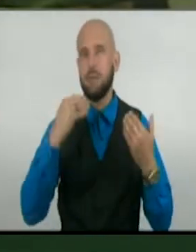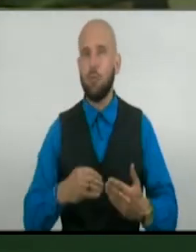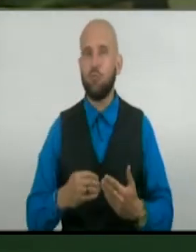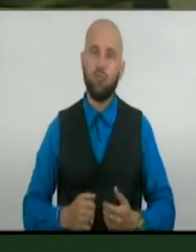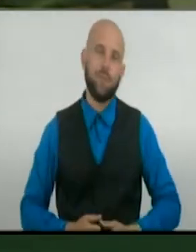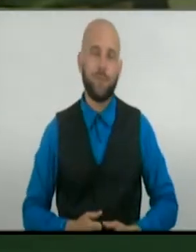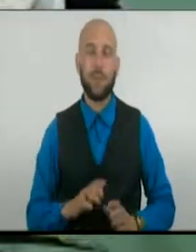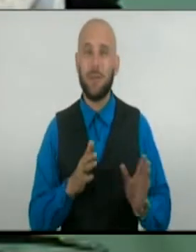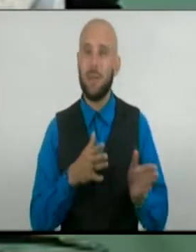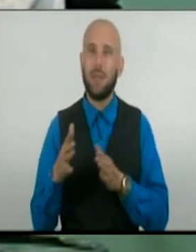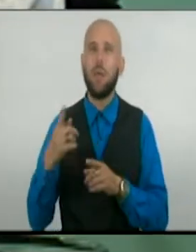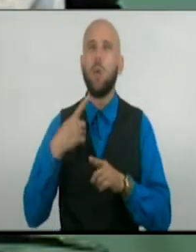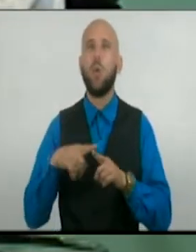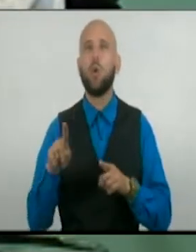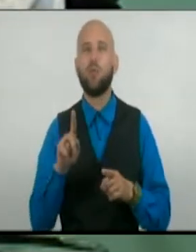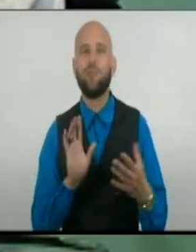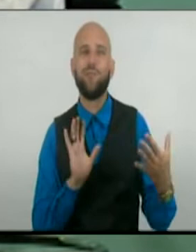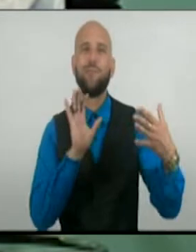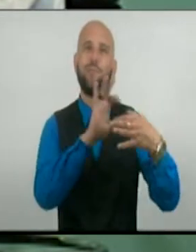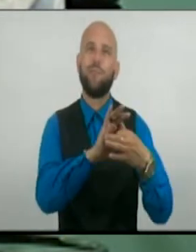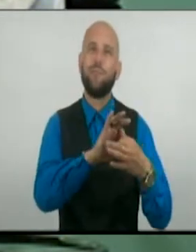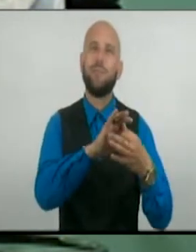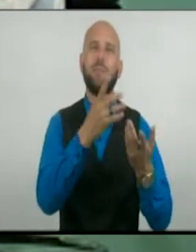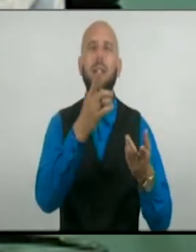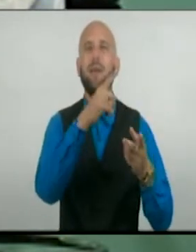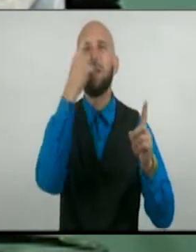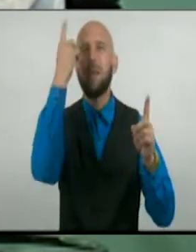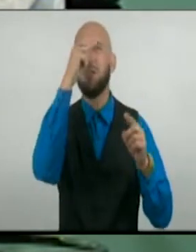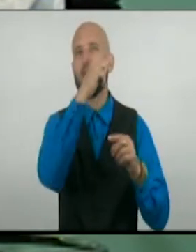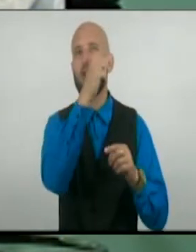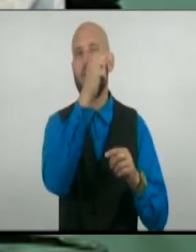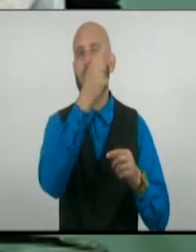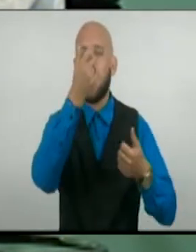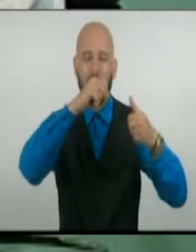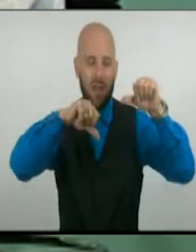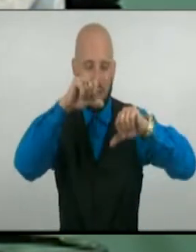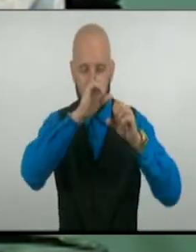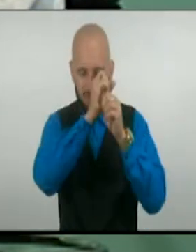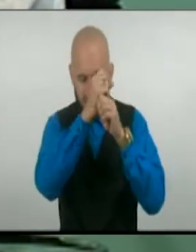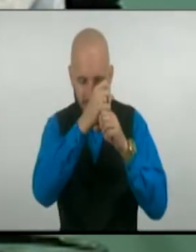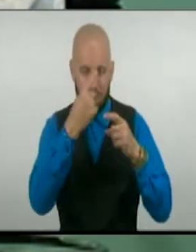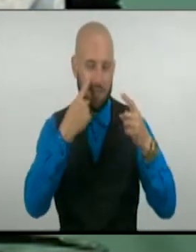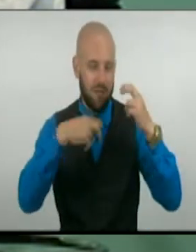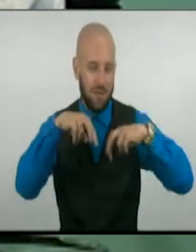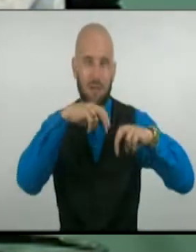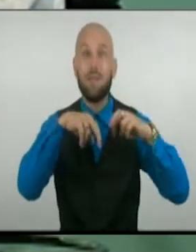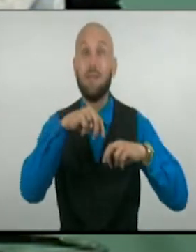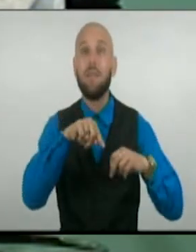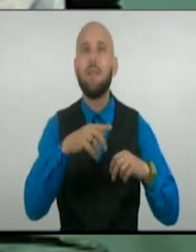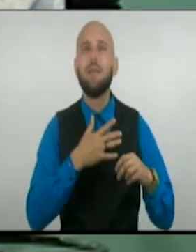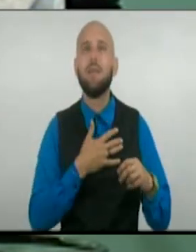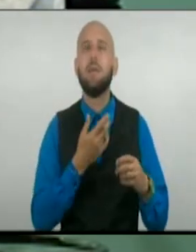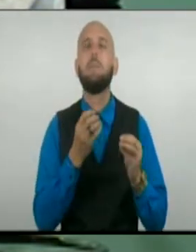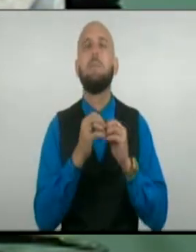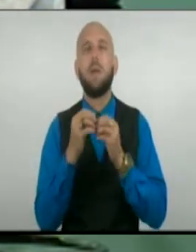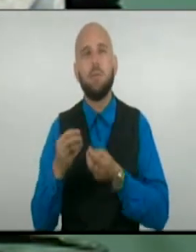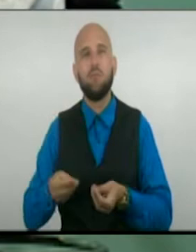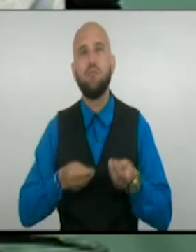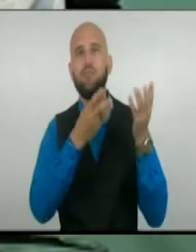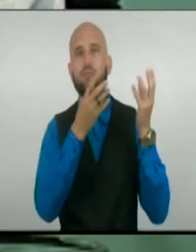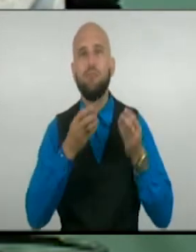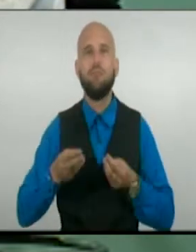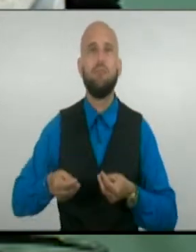tenemos el convenio con biotecnología nacional de la entrega de los concentrar yo leucocitarios también